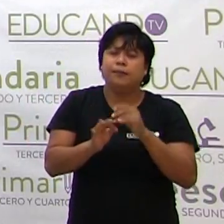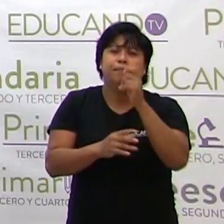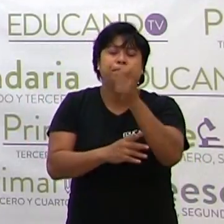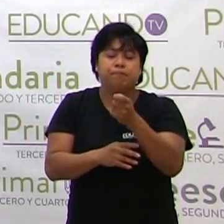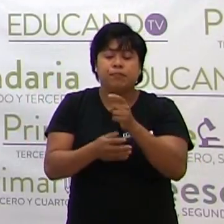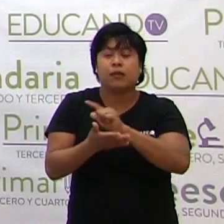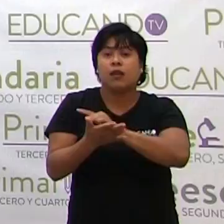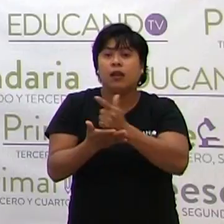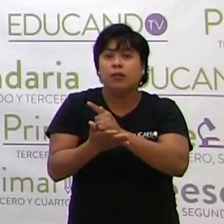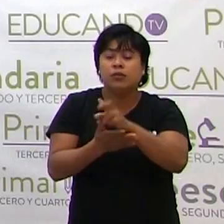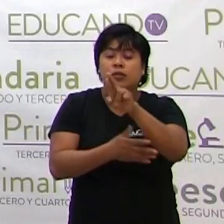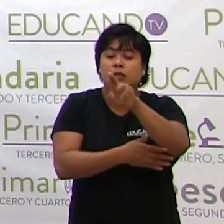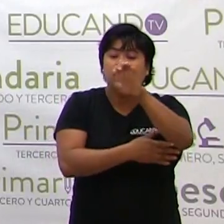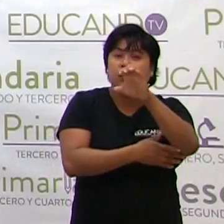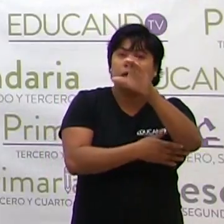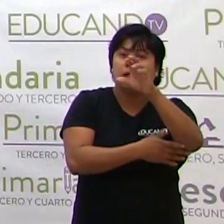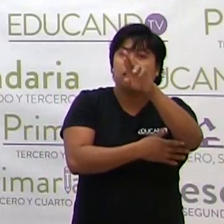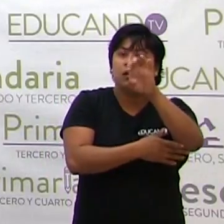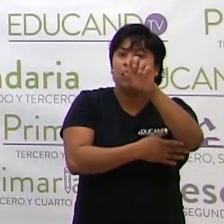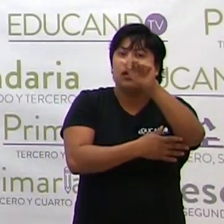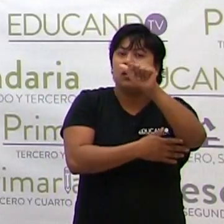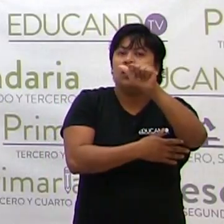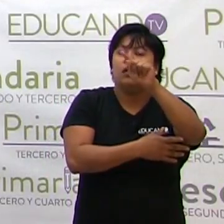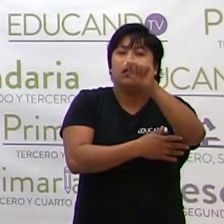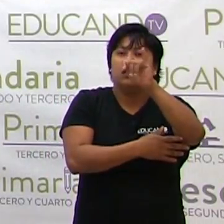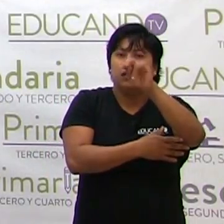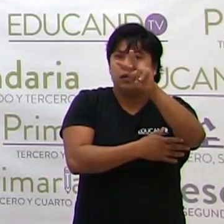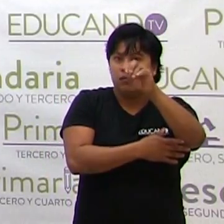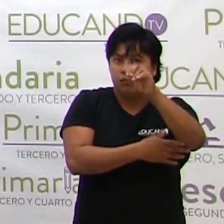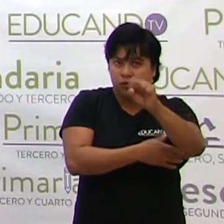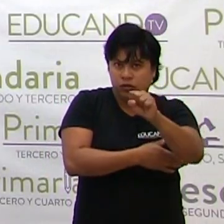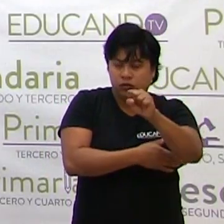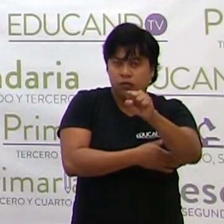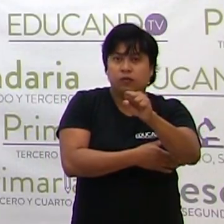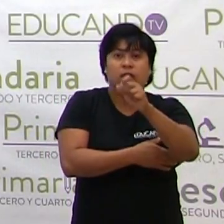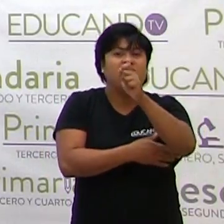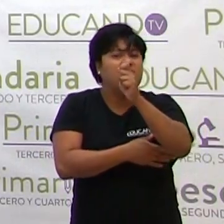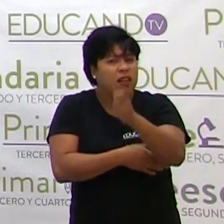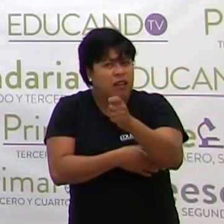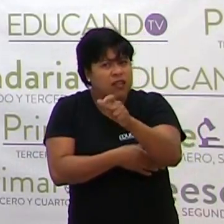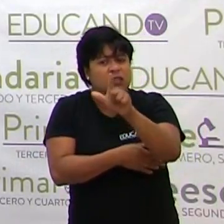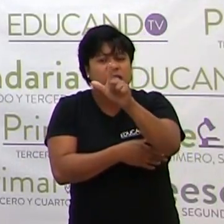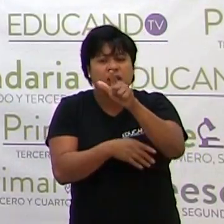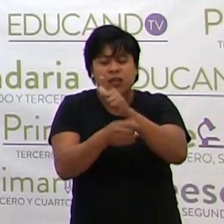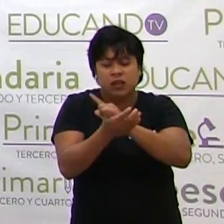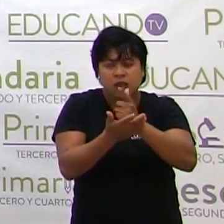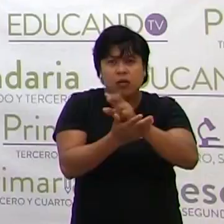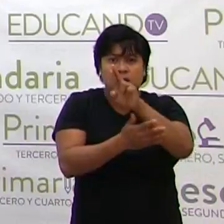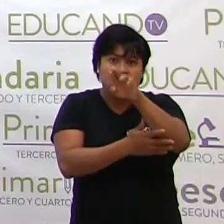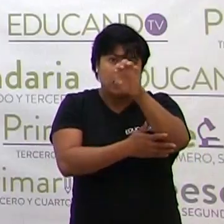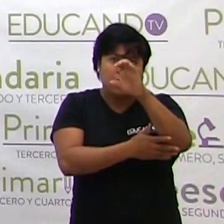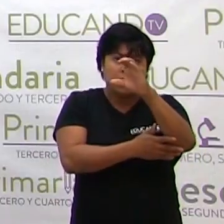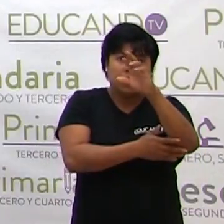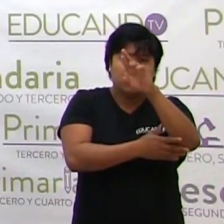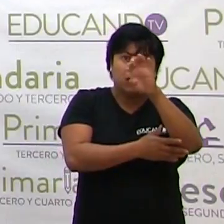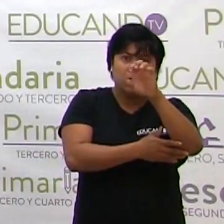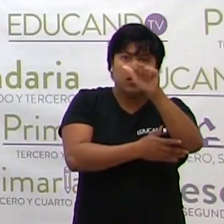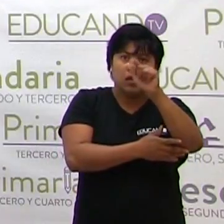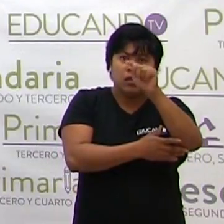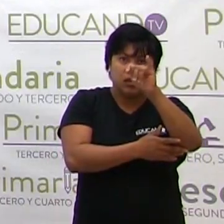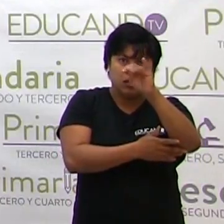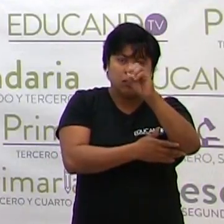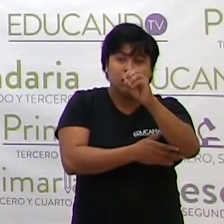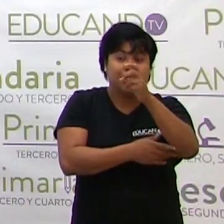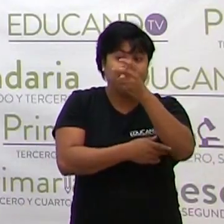los recreativos. Los recreativos son aquellos libros que, como bien lo dice el